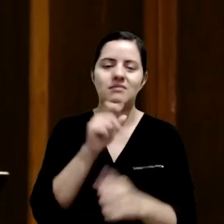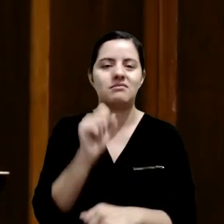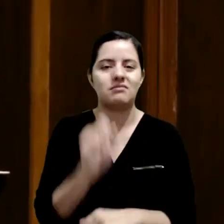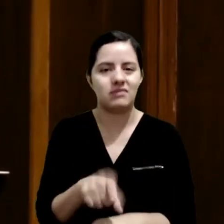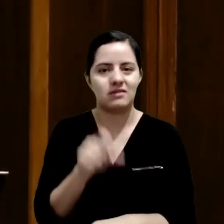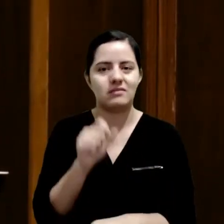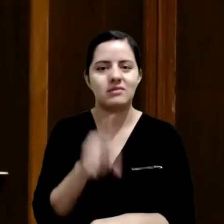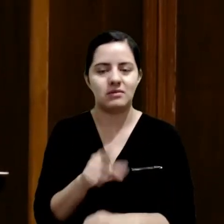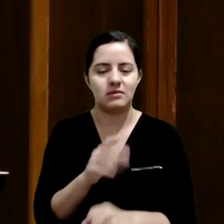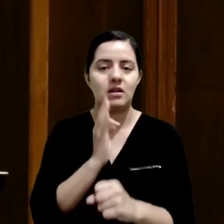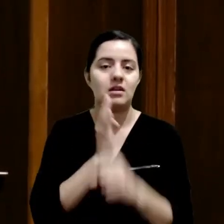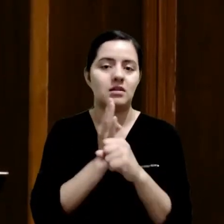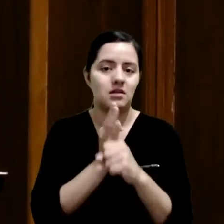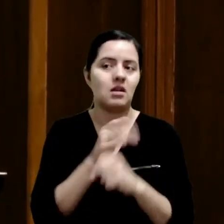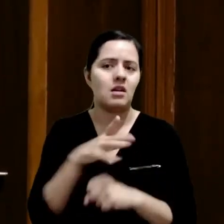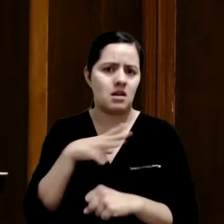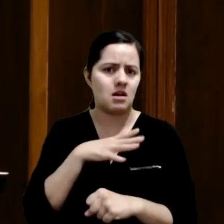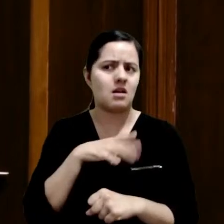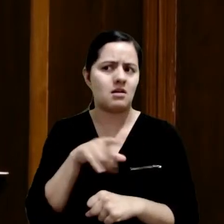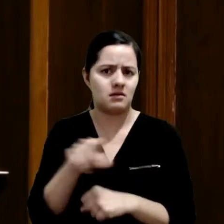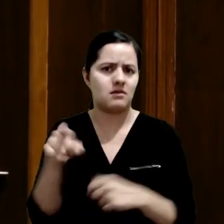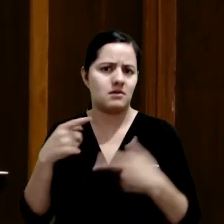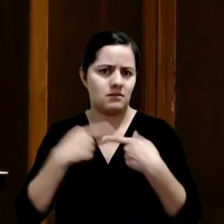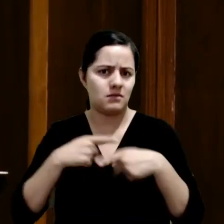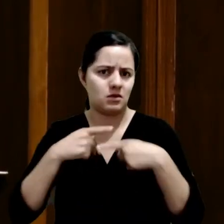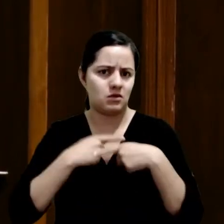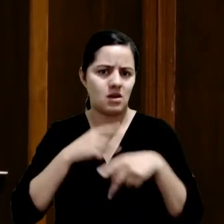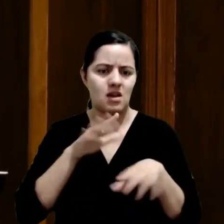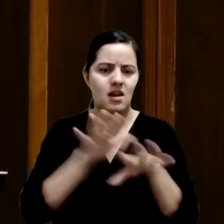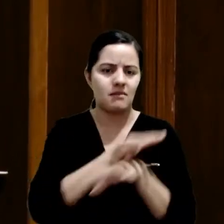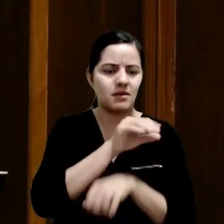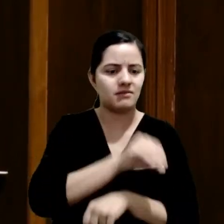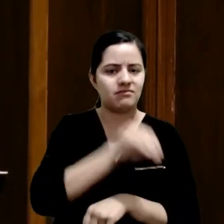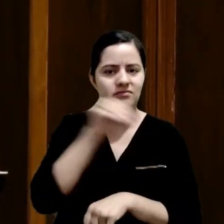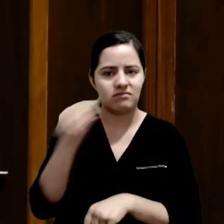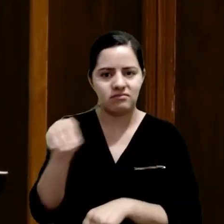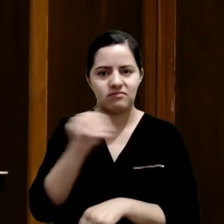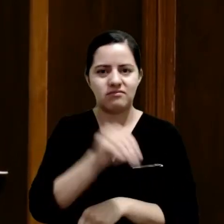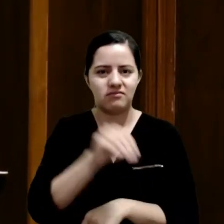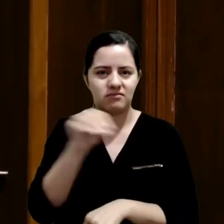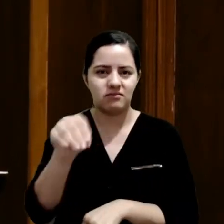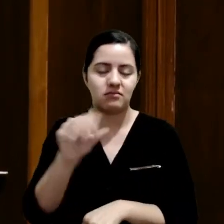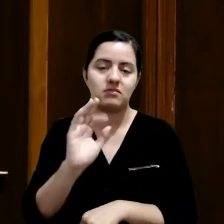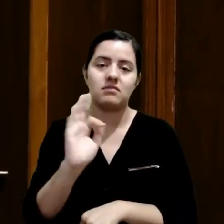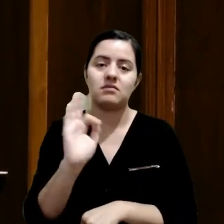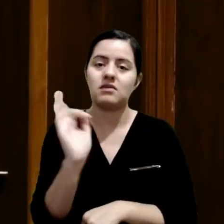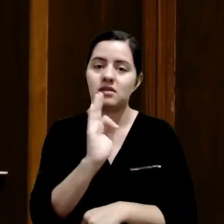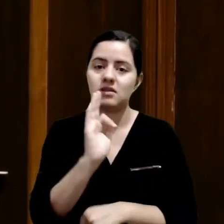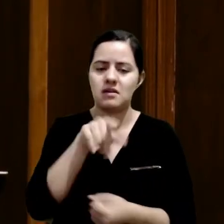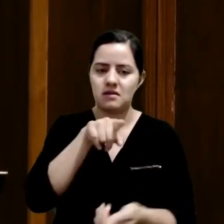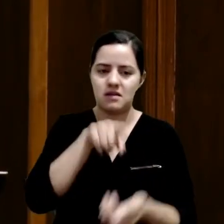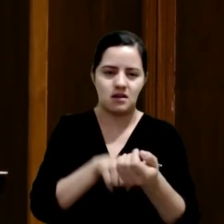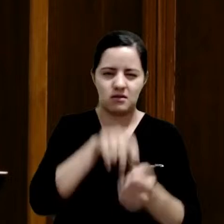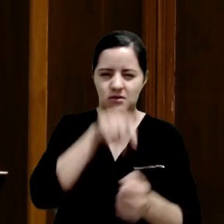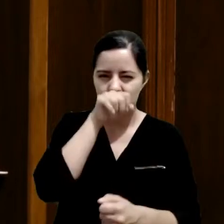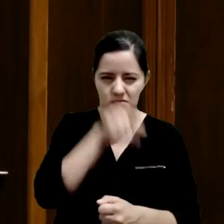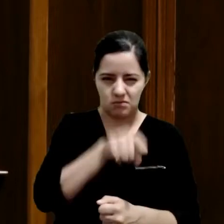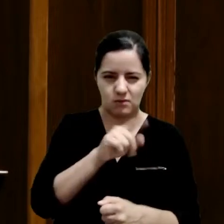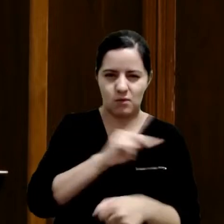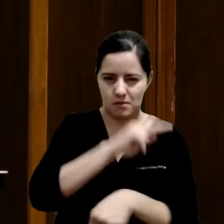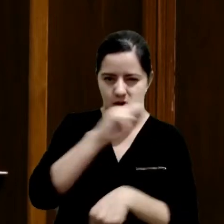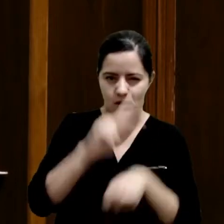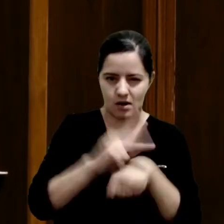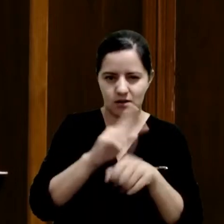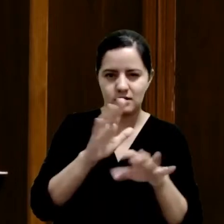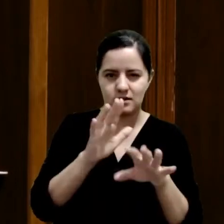los modernos desplazamientos de personas de un lugar a otro, ya sea como migración interna o internacional,